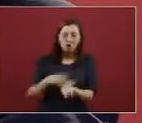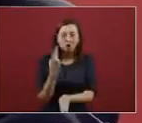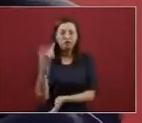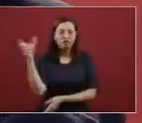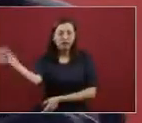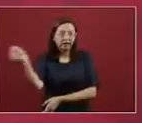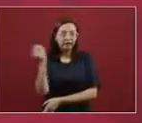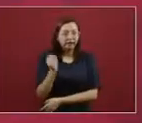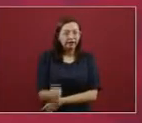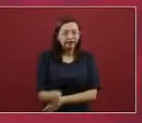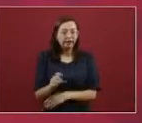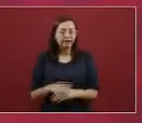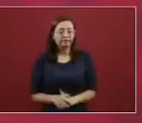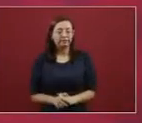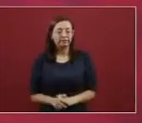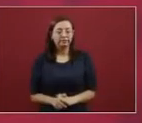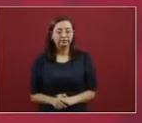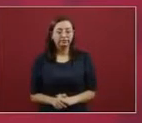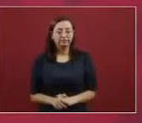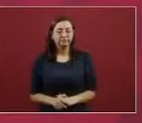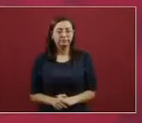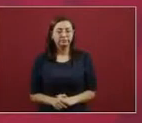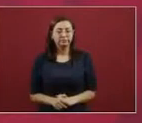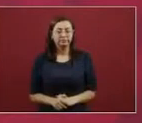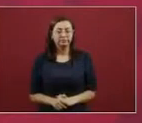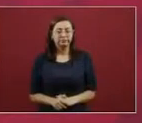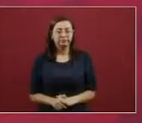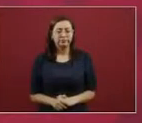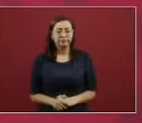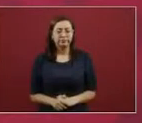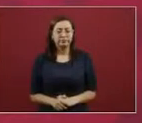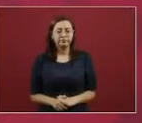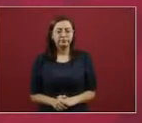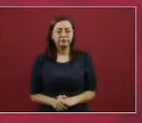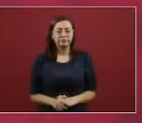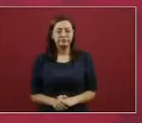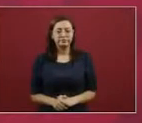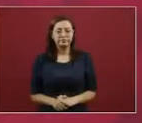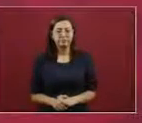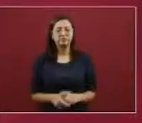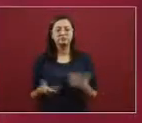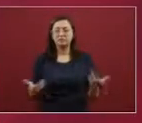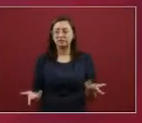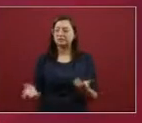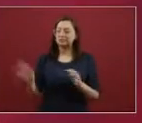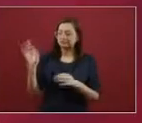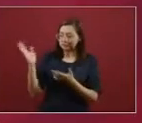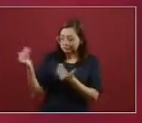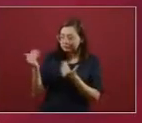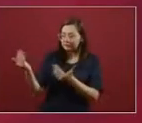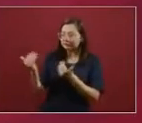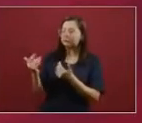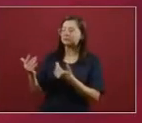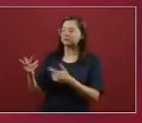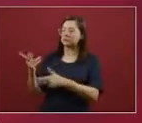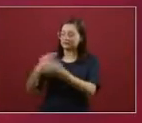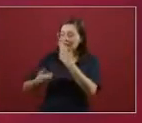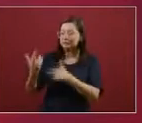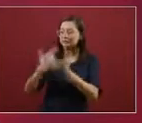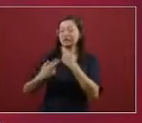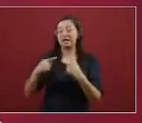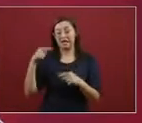y para este alentarlo convencerlo le envía una carta lucas